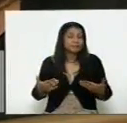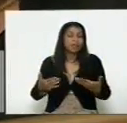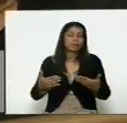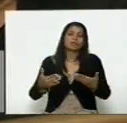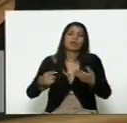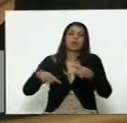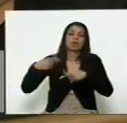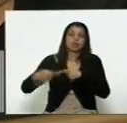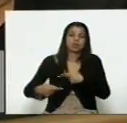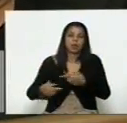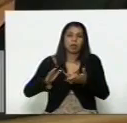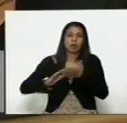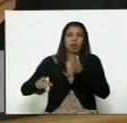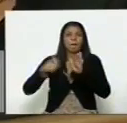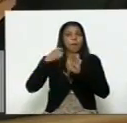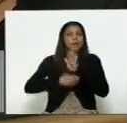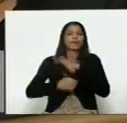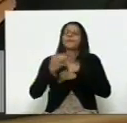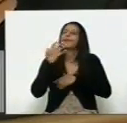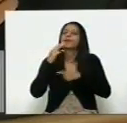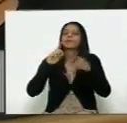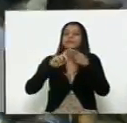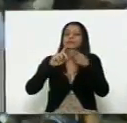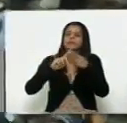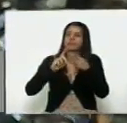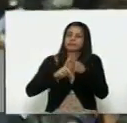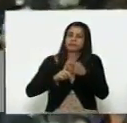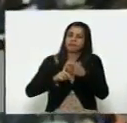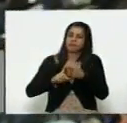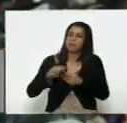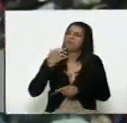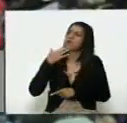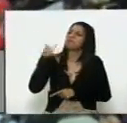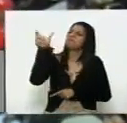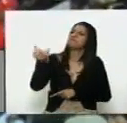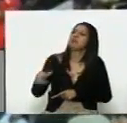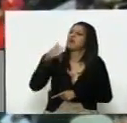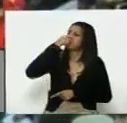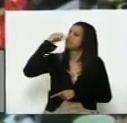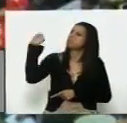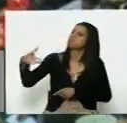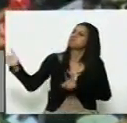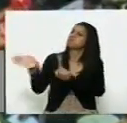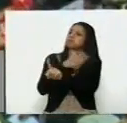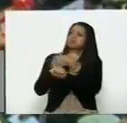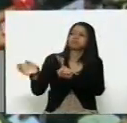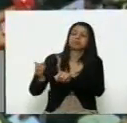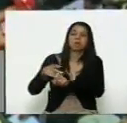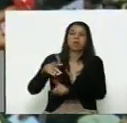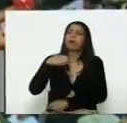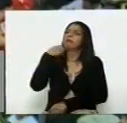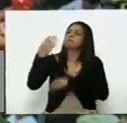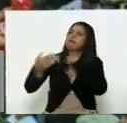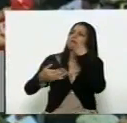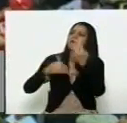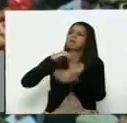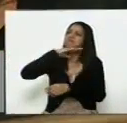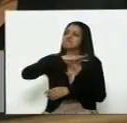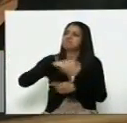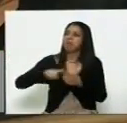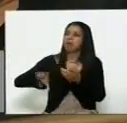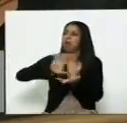prohíbe, número uno, los tratos humillantes y vejatorios, ofensas,